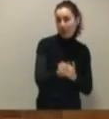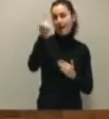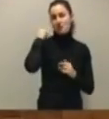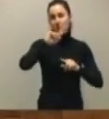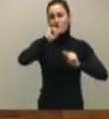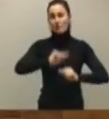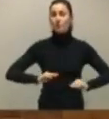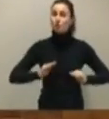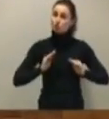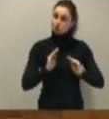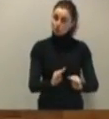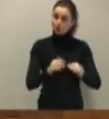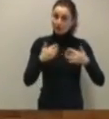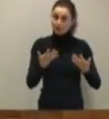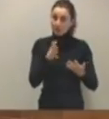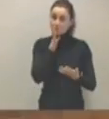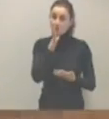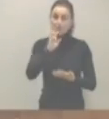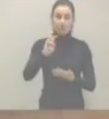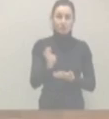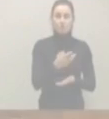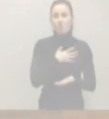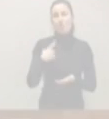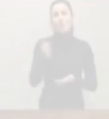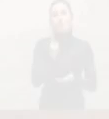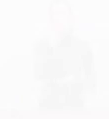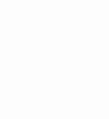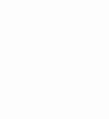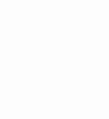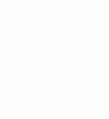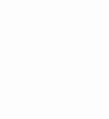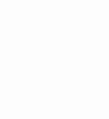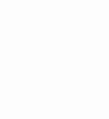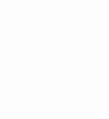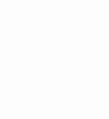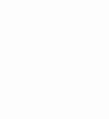e inferior que el presupuesto al que usted quiere volver. Por todas esas razones, yo no quiero volver a ser.